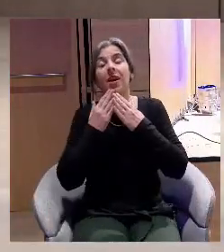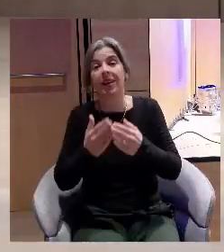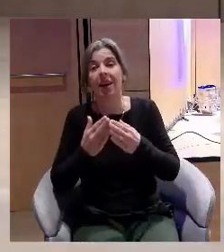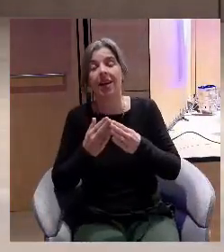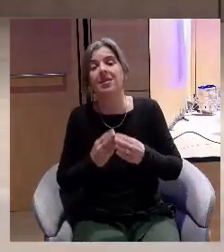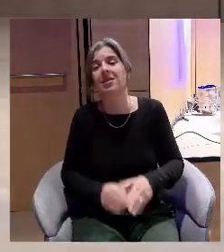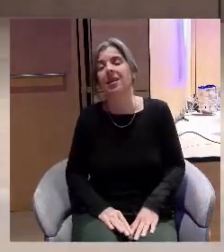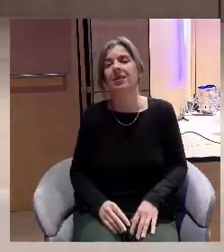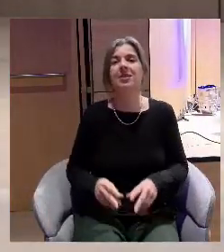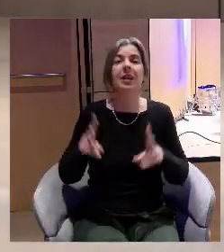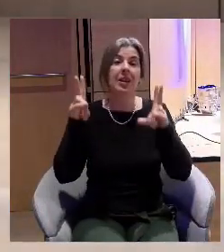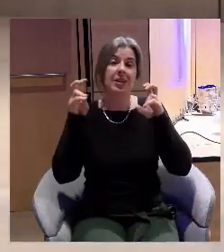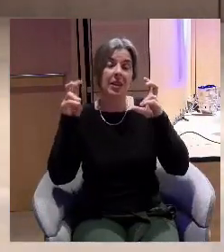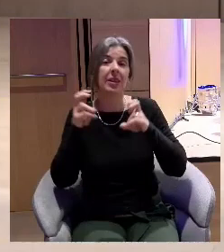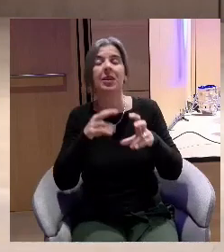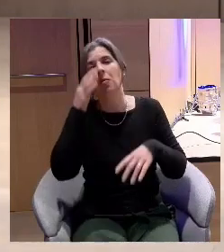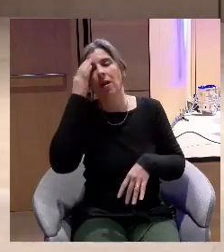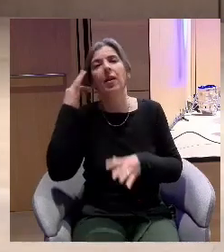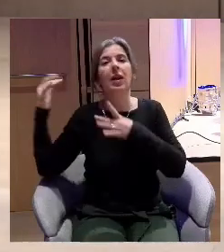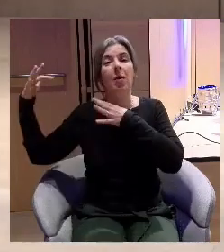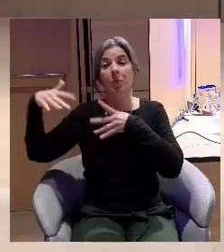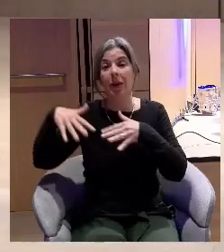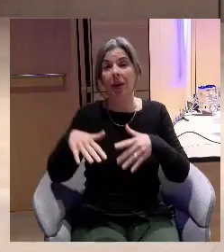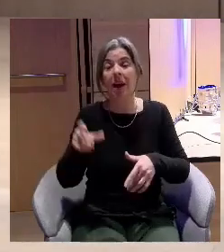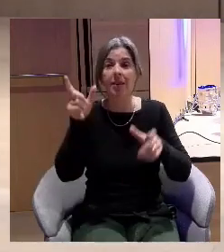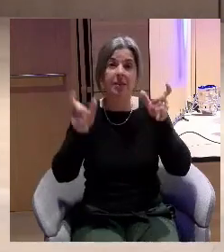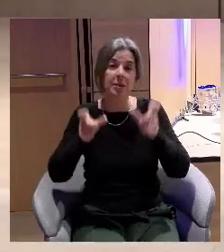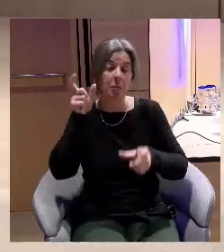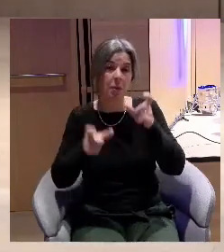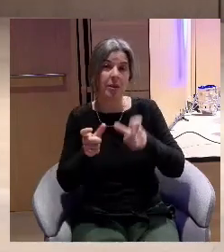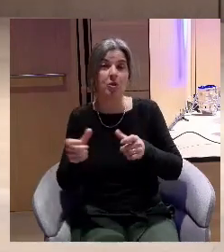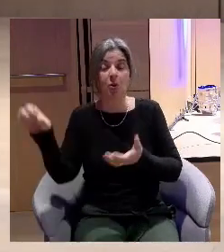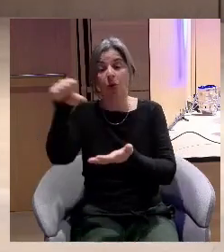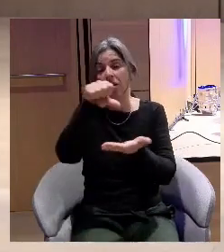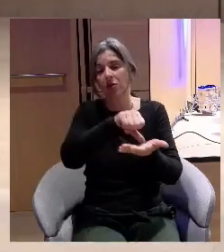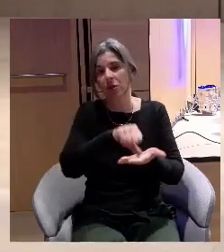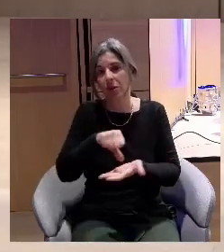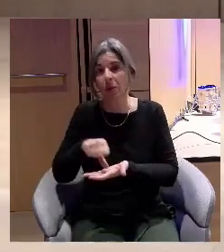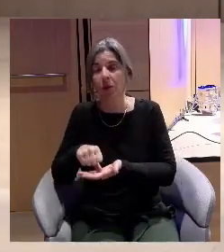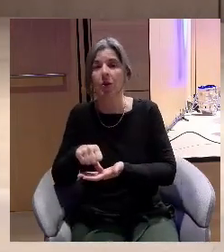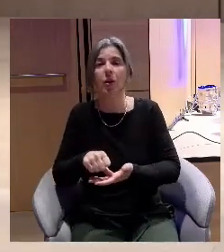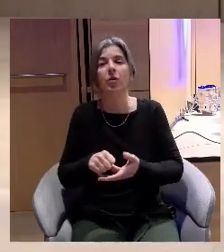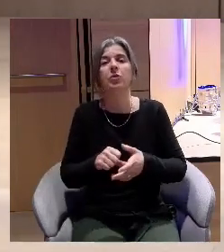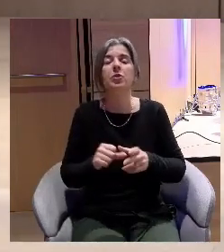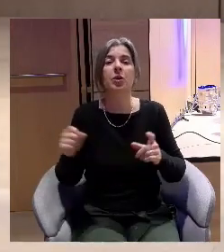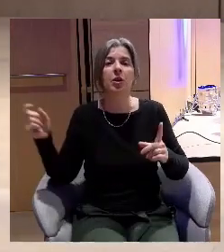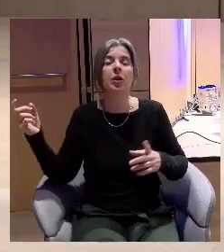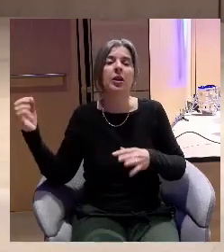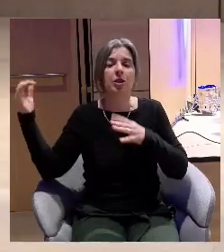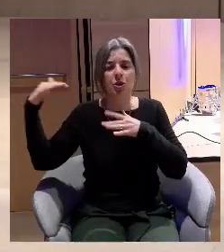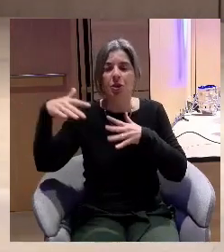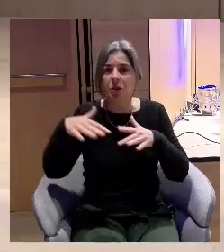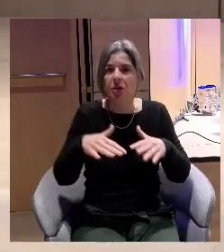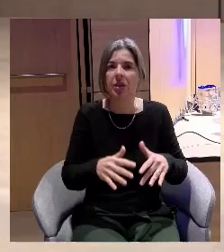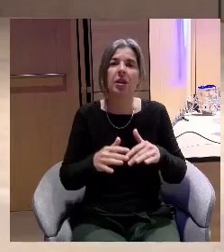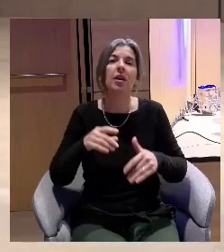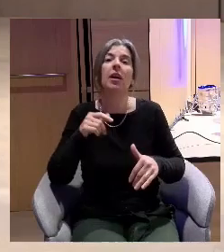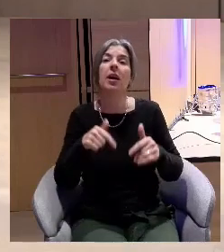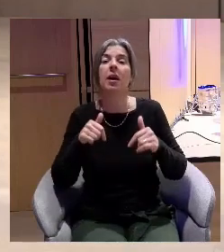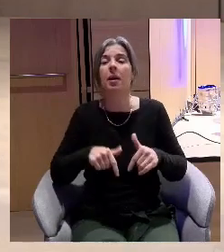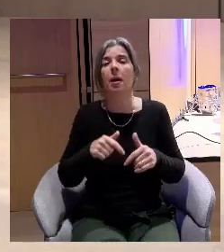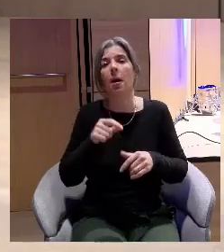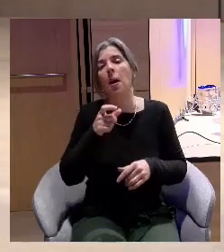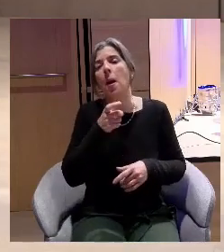la migración, cómo se construye todas las expresiones. Nosotros acá también tenemos muchas palabras